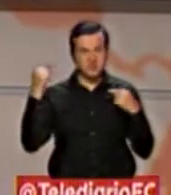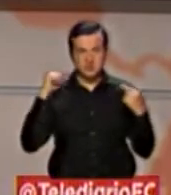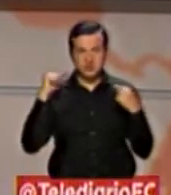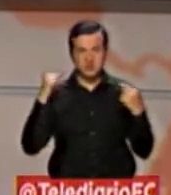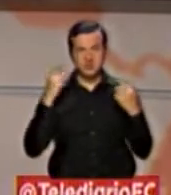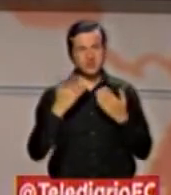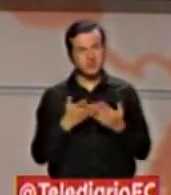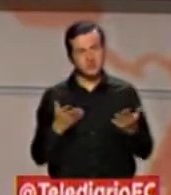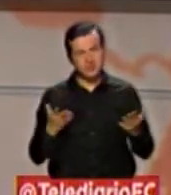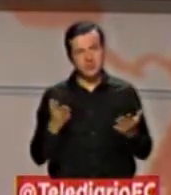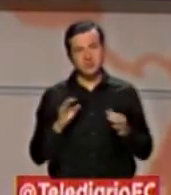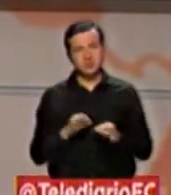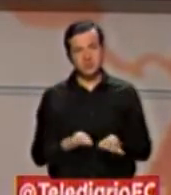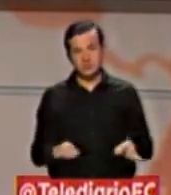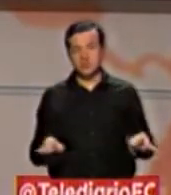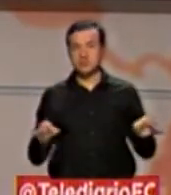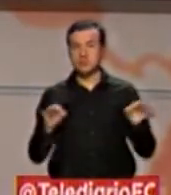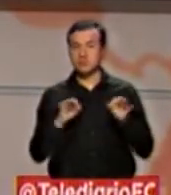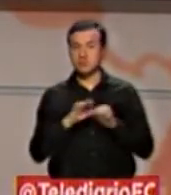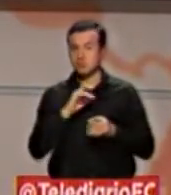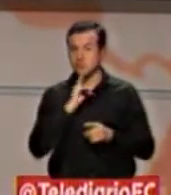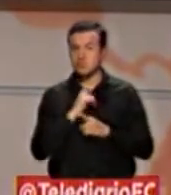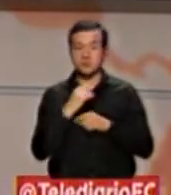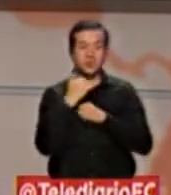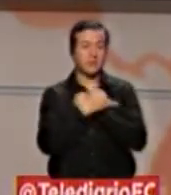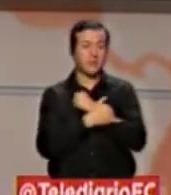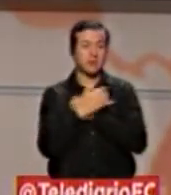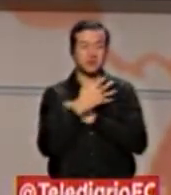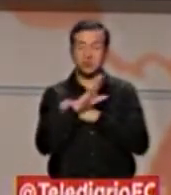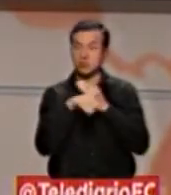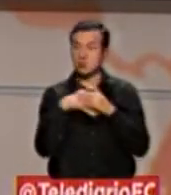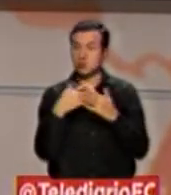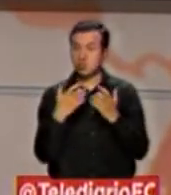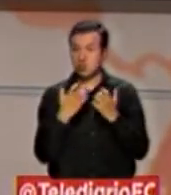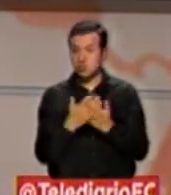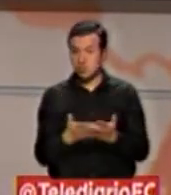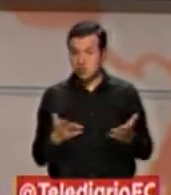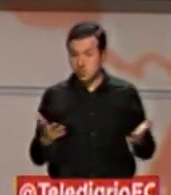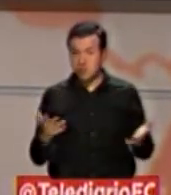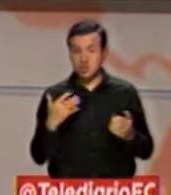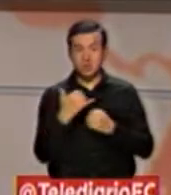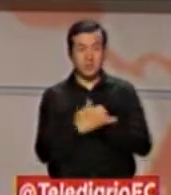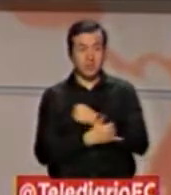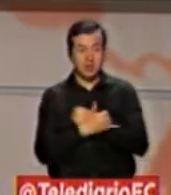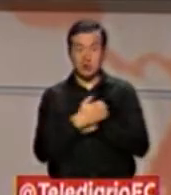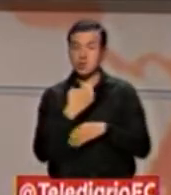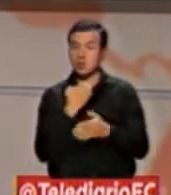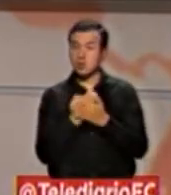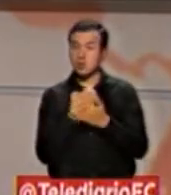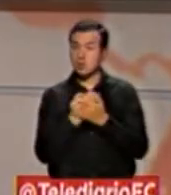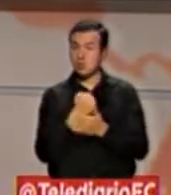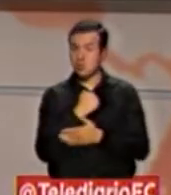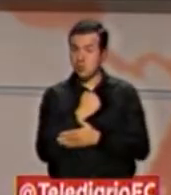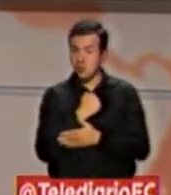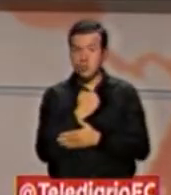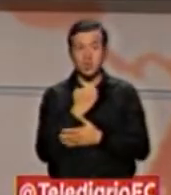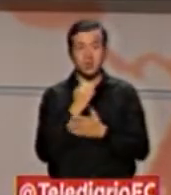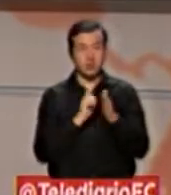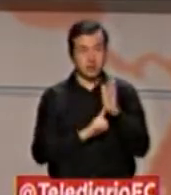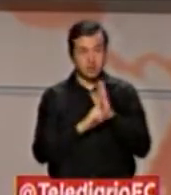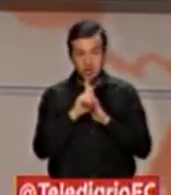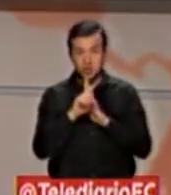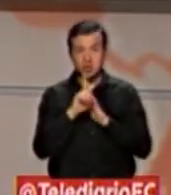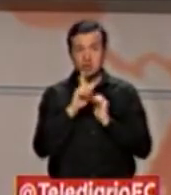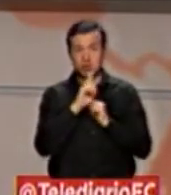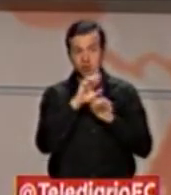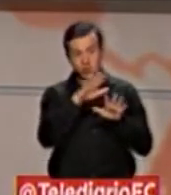en cosas tan fundamentales como es el país que queremos, la economía que queremos, el desarrollo que queremos en los